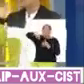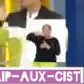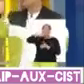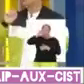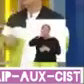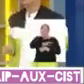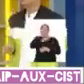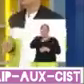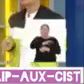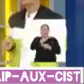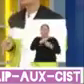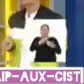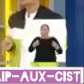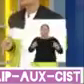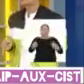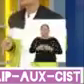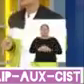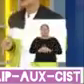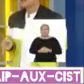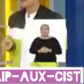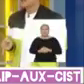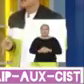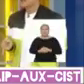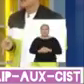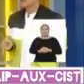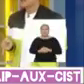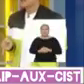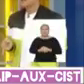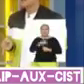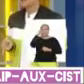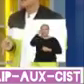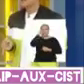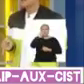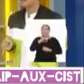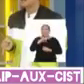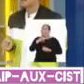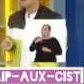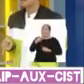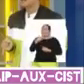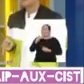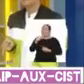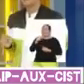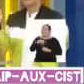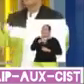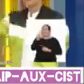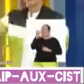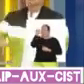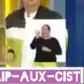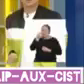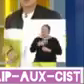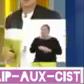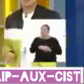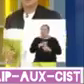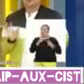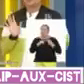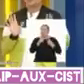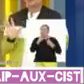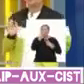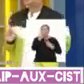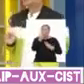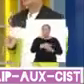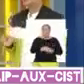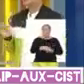aprovechamiento de sus recursos. ¡Ay! ¡Qué difícil, Jonathan! ¡Otra pista! Ahí va la segunda.